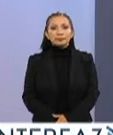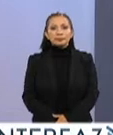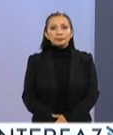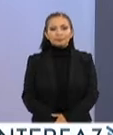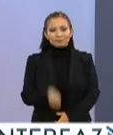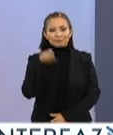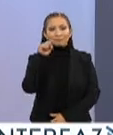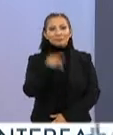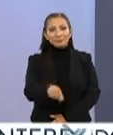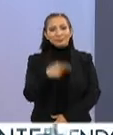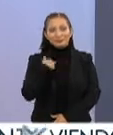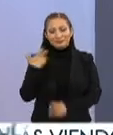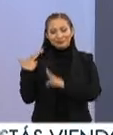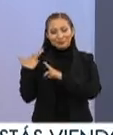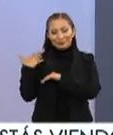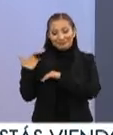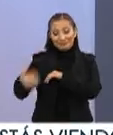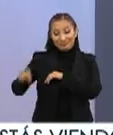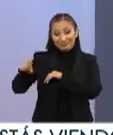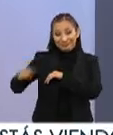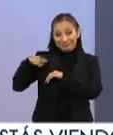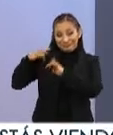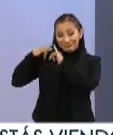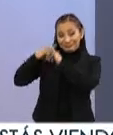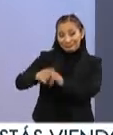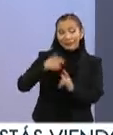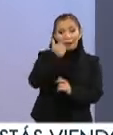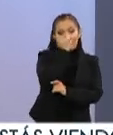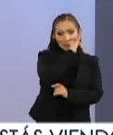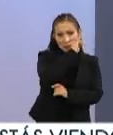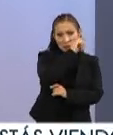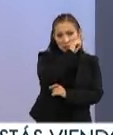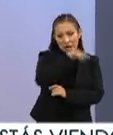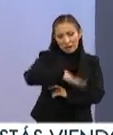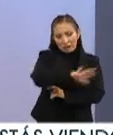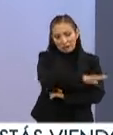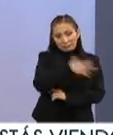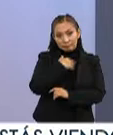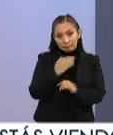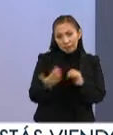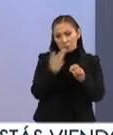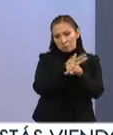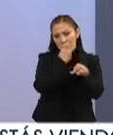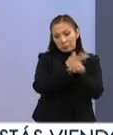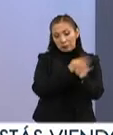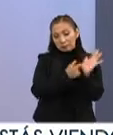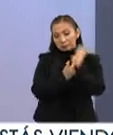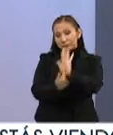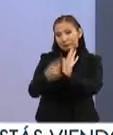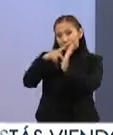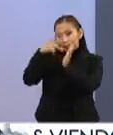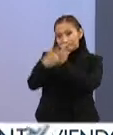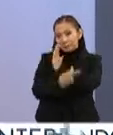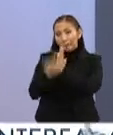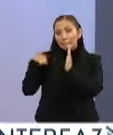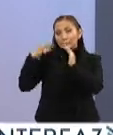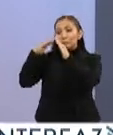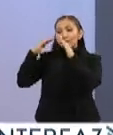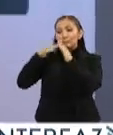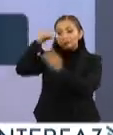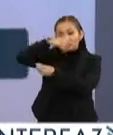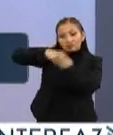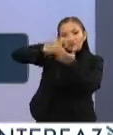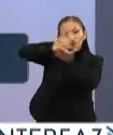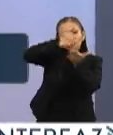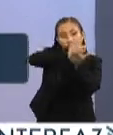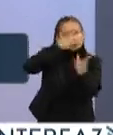Y precisamente en el marco de este evento, alumnos del Instituto Politécnico Nacional de Nivel Medio Superior presentaron un proyecto de casas